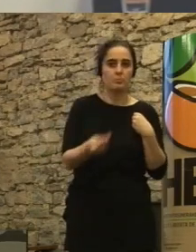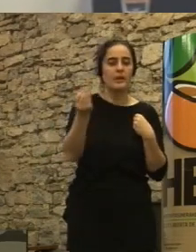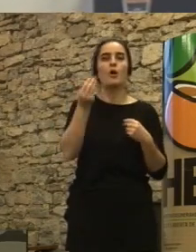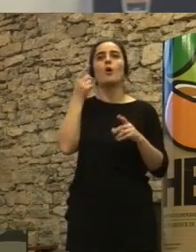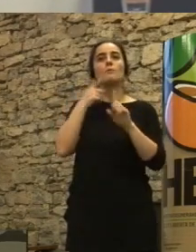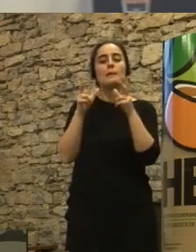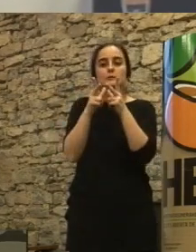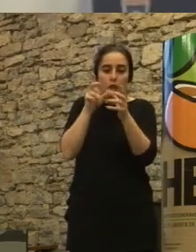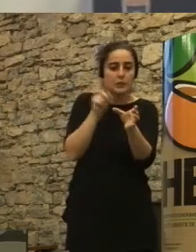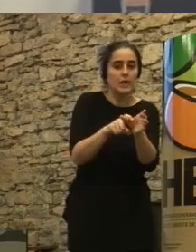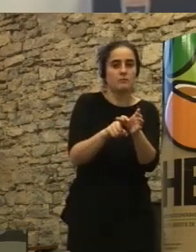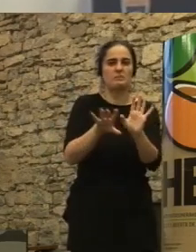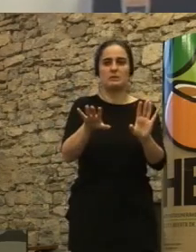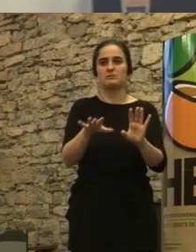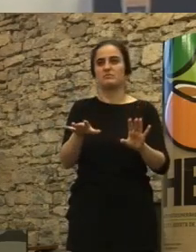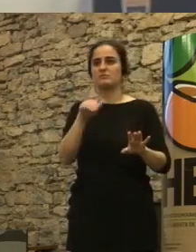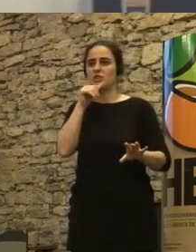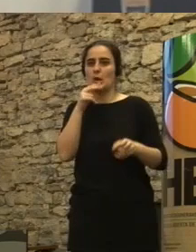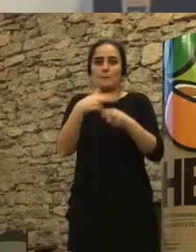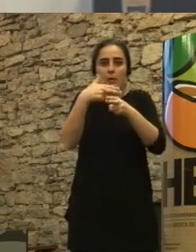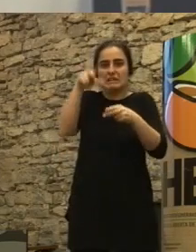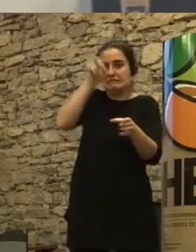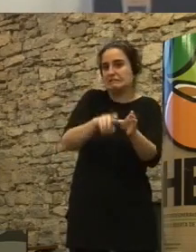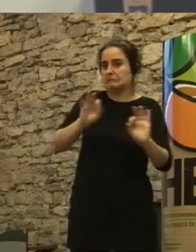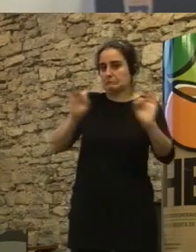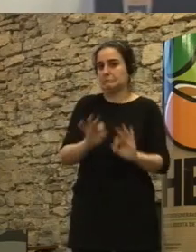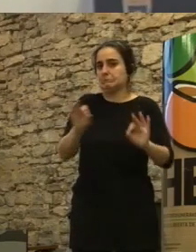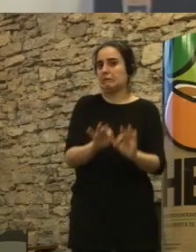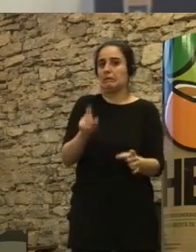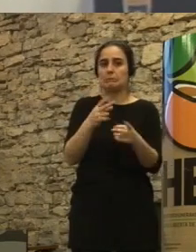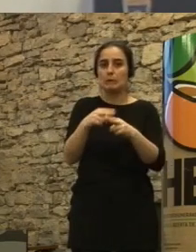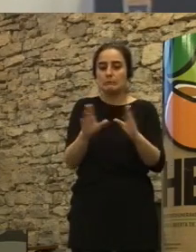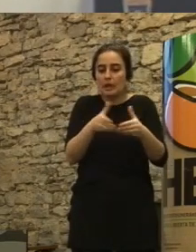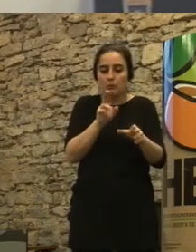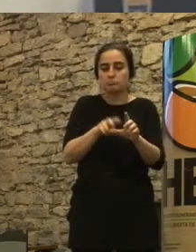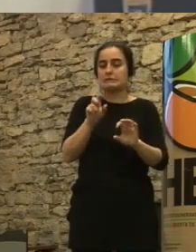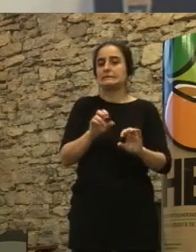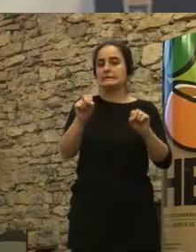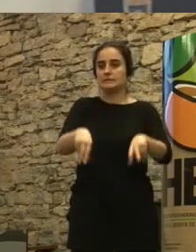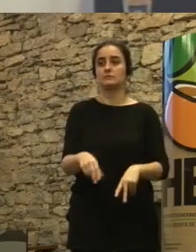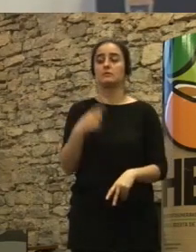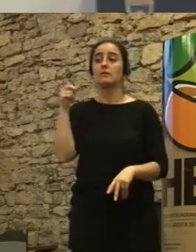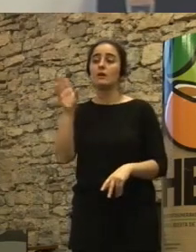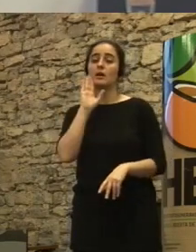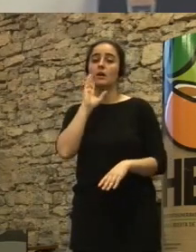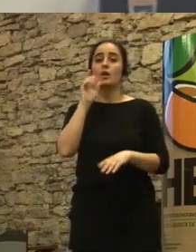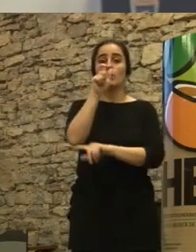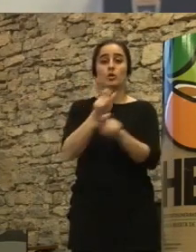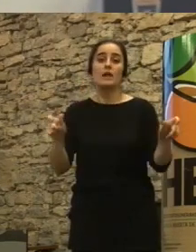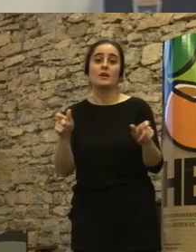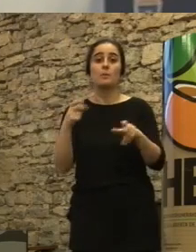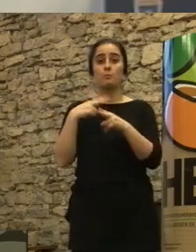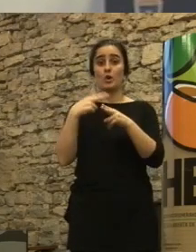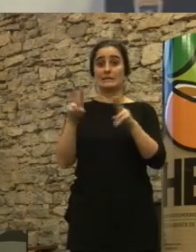en la vida social, pero sin pasar por un partido político o sin militar en un partido político? Bueno, de eso va Ciudadano Político, que nos